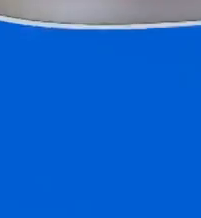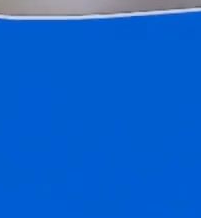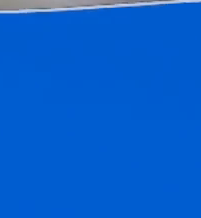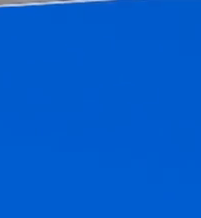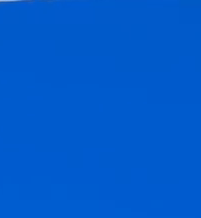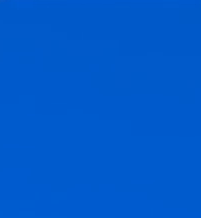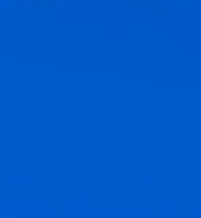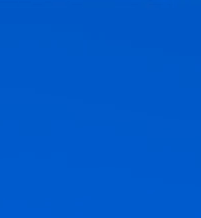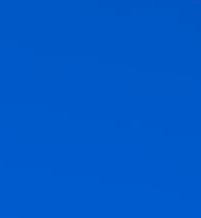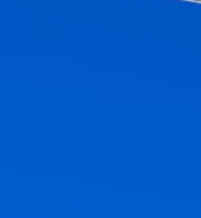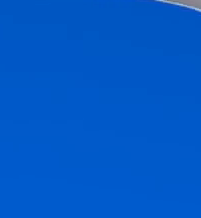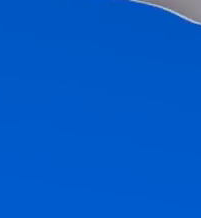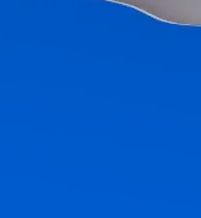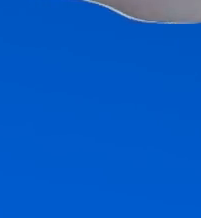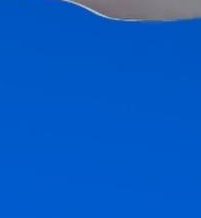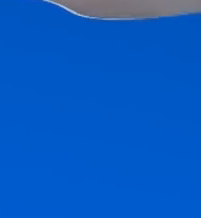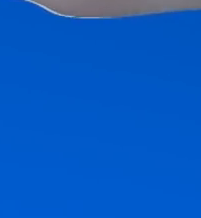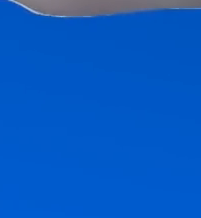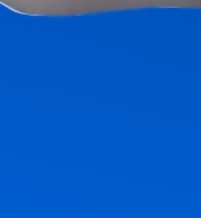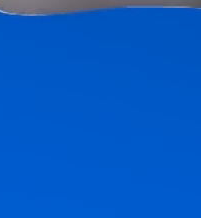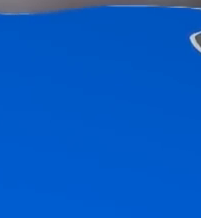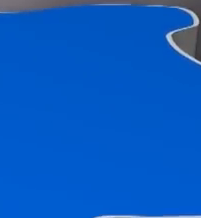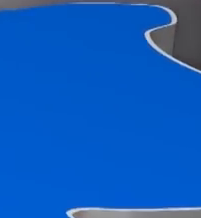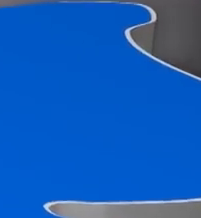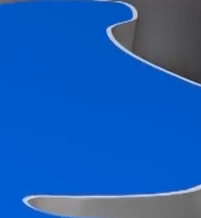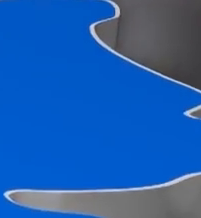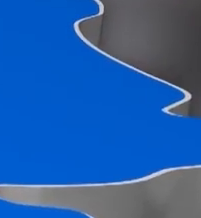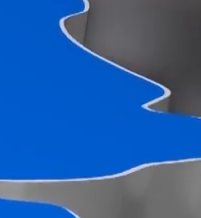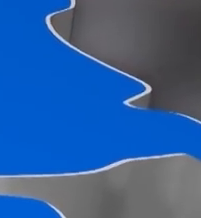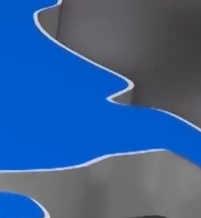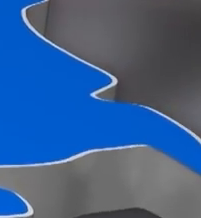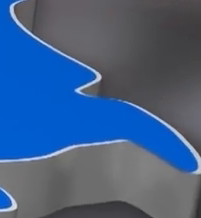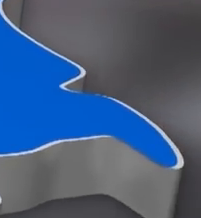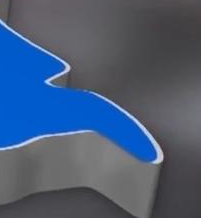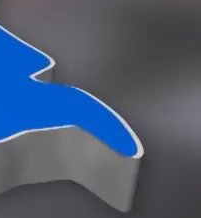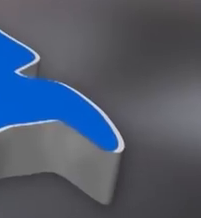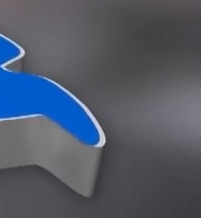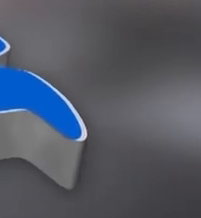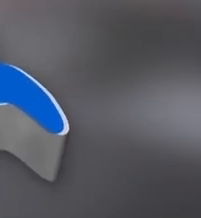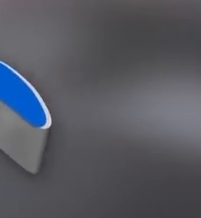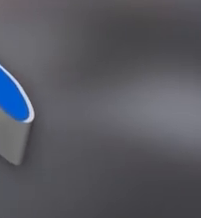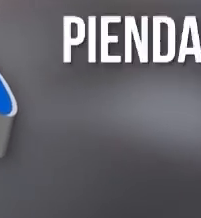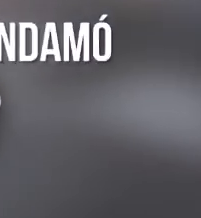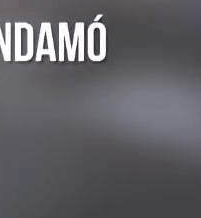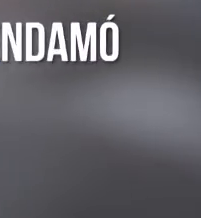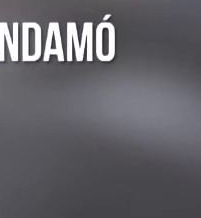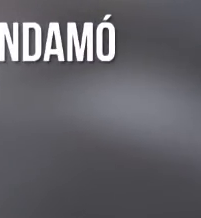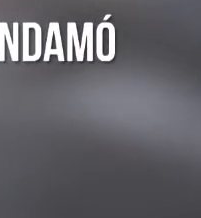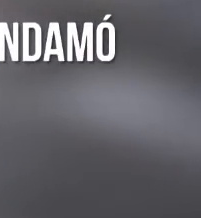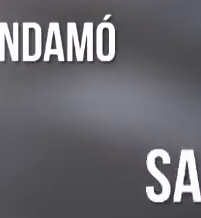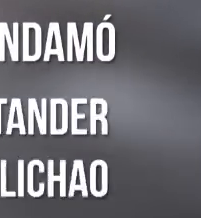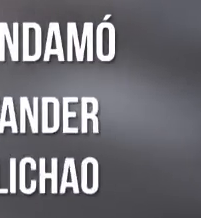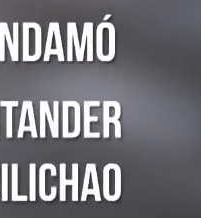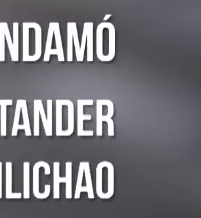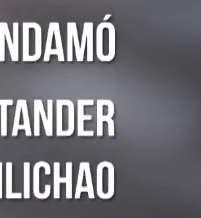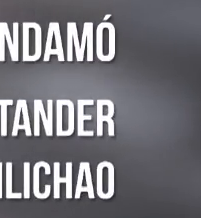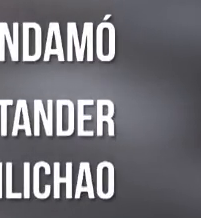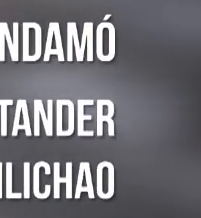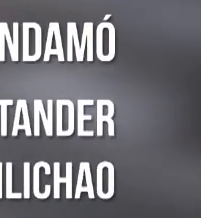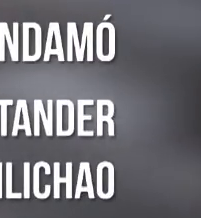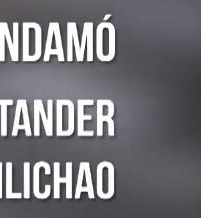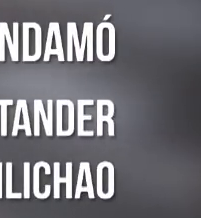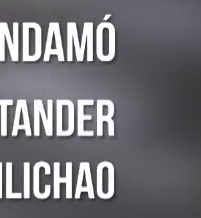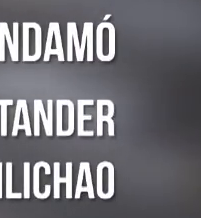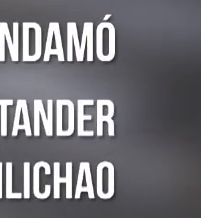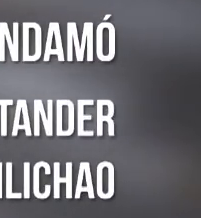con consultorios satélites en Bogotá, Armenia, Cali, Tuluá, Roldanillo, Piendamó, Santander de